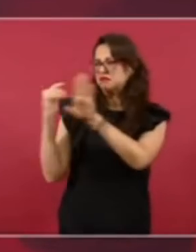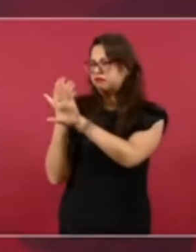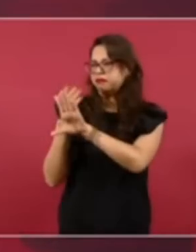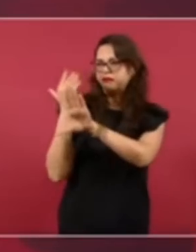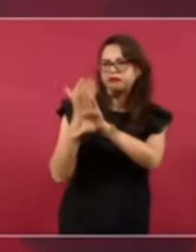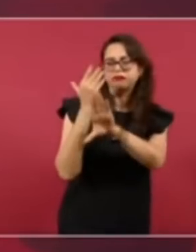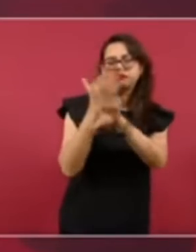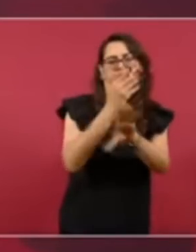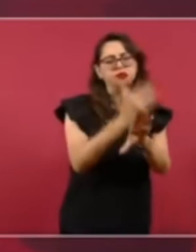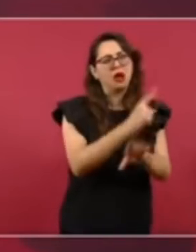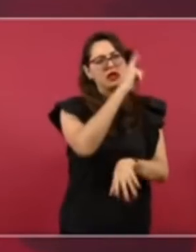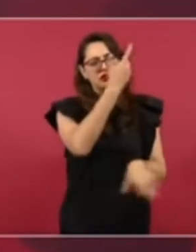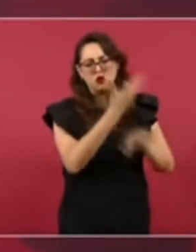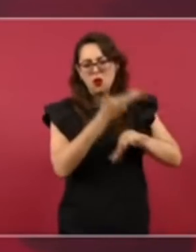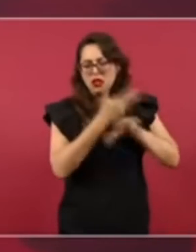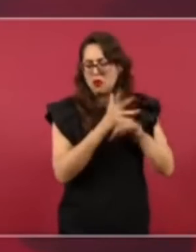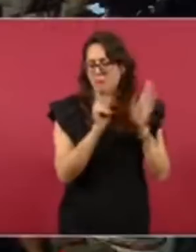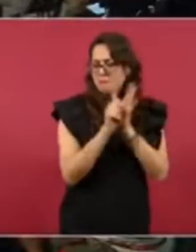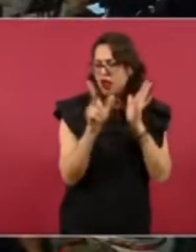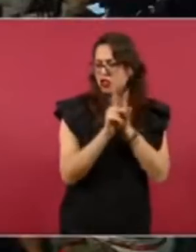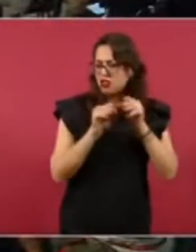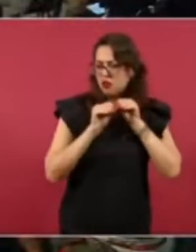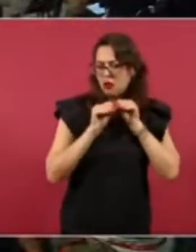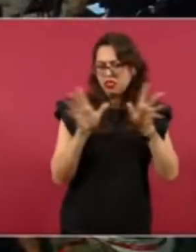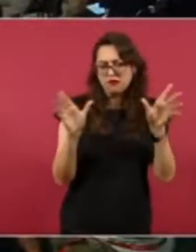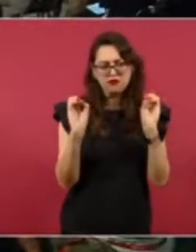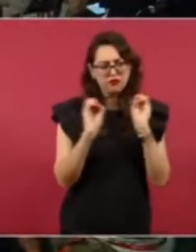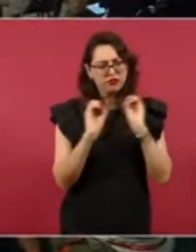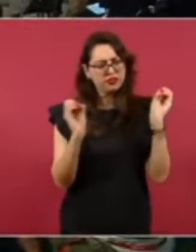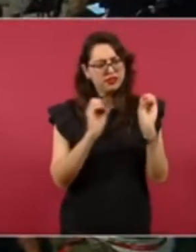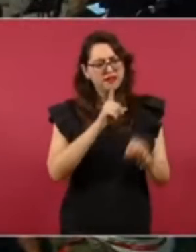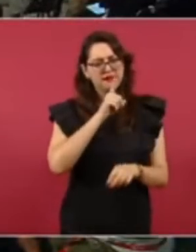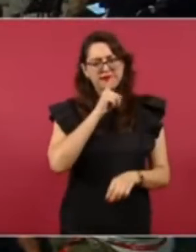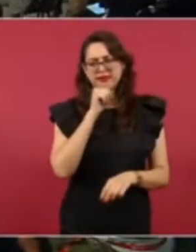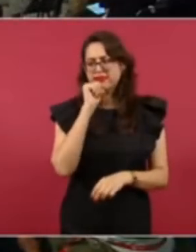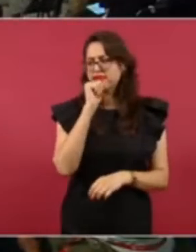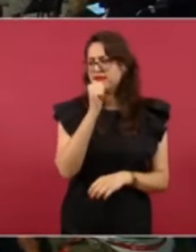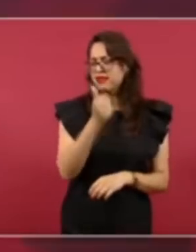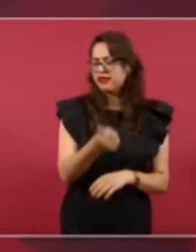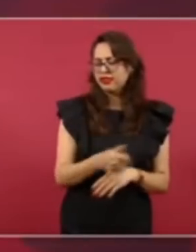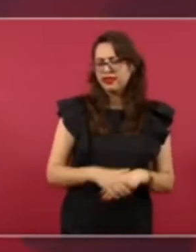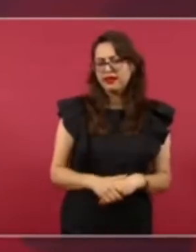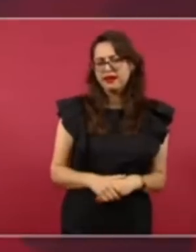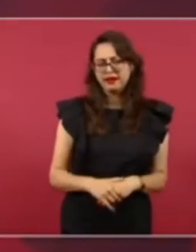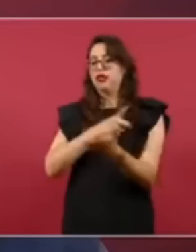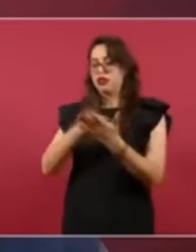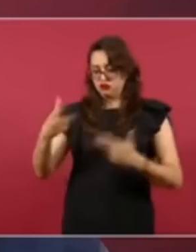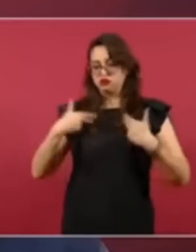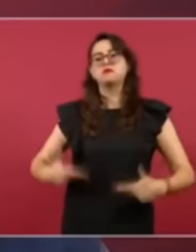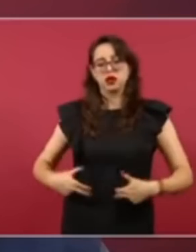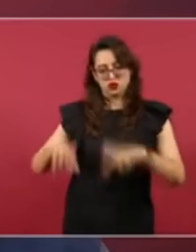jurídica. Amigos y amigas, vamos a ir a toda esta información hoy, lo que pasó en la conferencia.